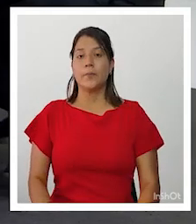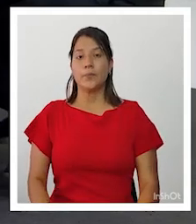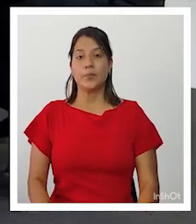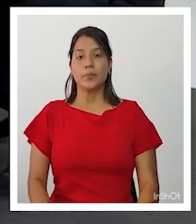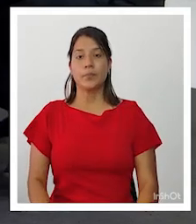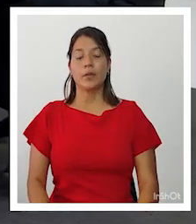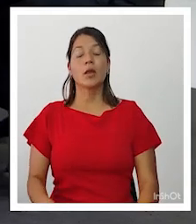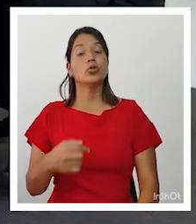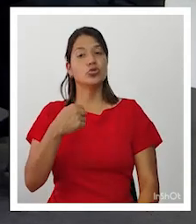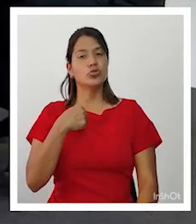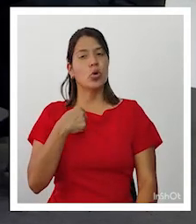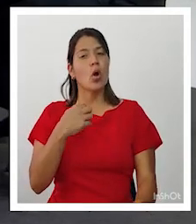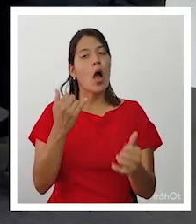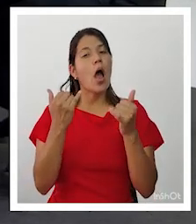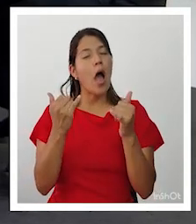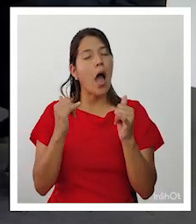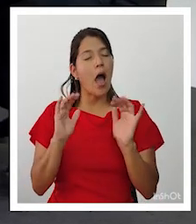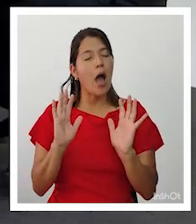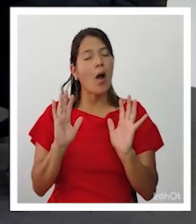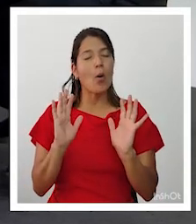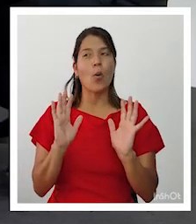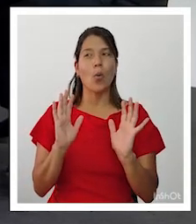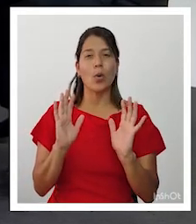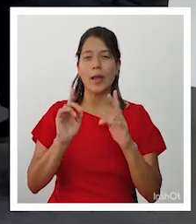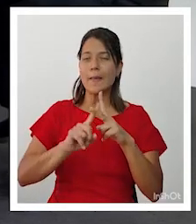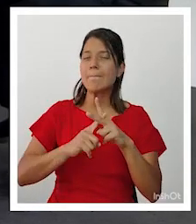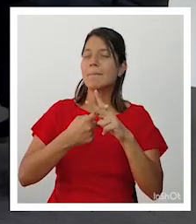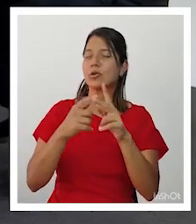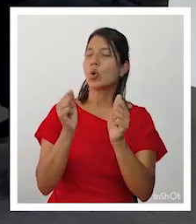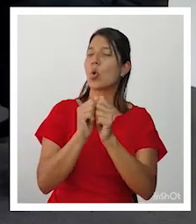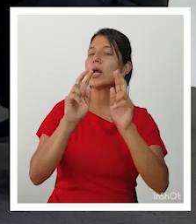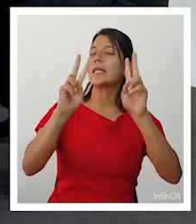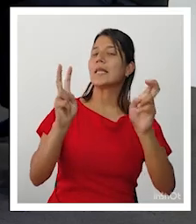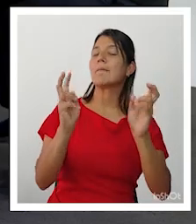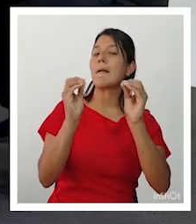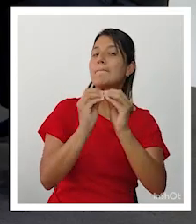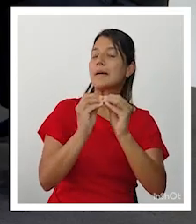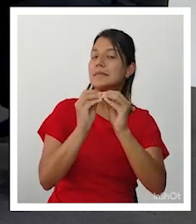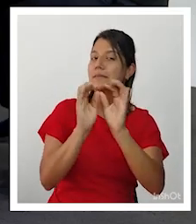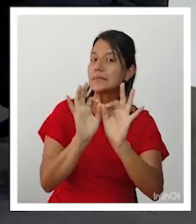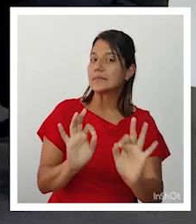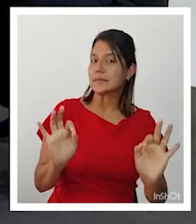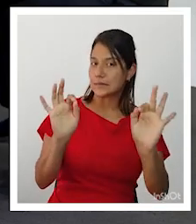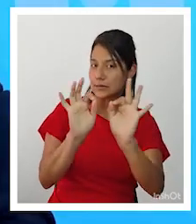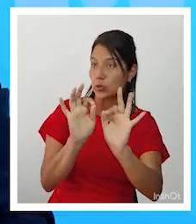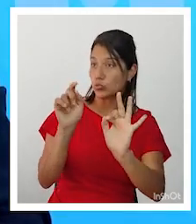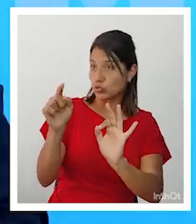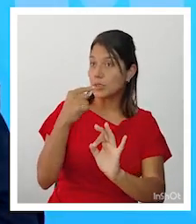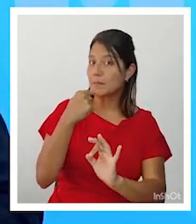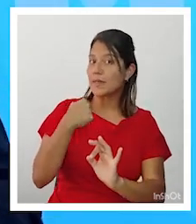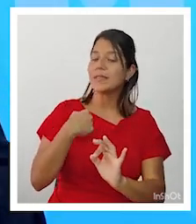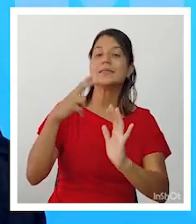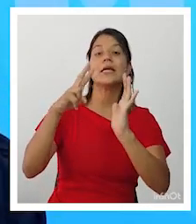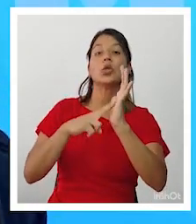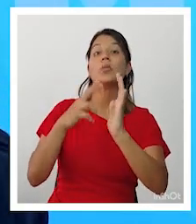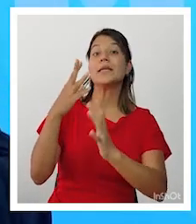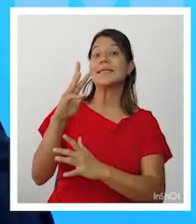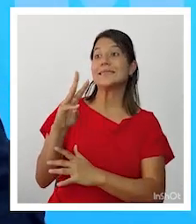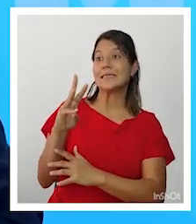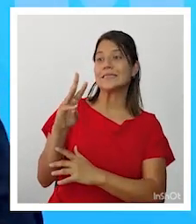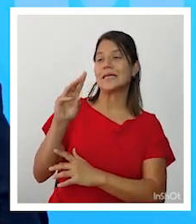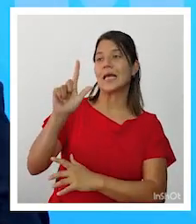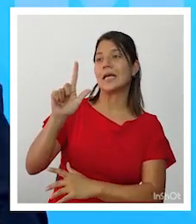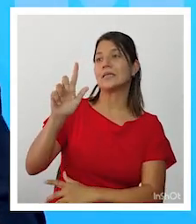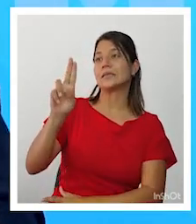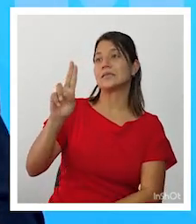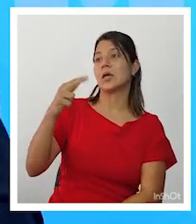voy a partir de lo más esencial. Me dijiste que en el 2016 Lucho te invitó a